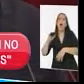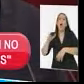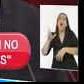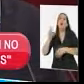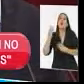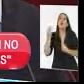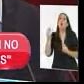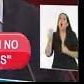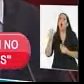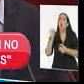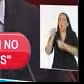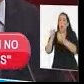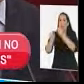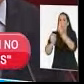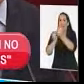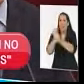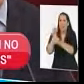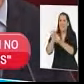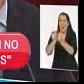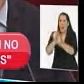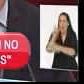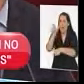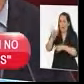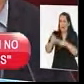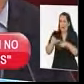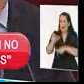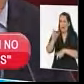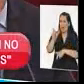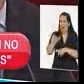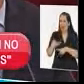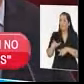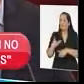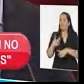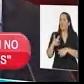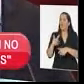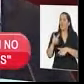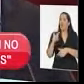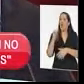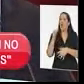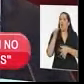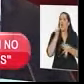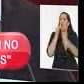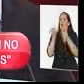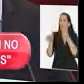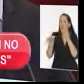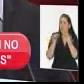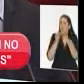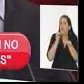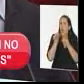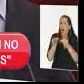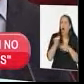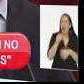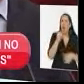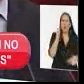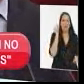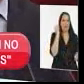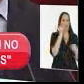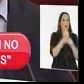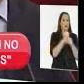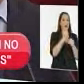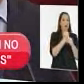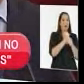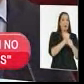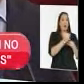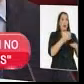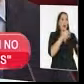ver particularmente con el discurso, tiene que ver con una estrategia deliberada que el gobierno tiene, que es mantener a Cristina viva como